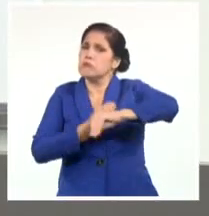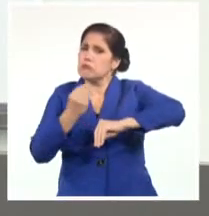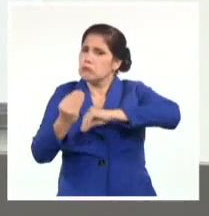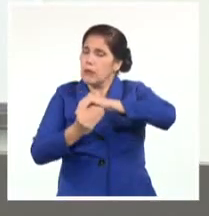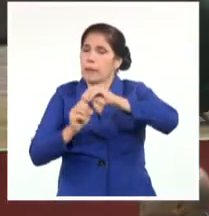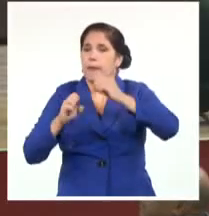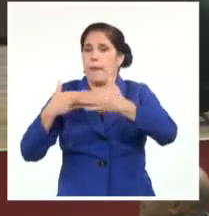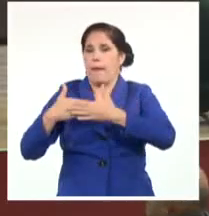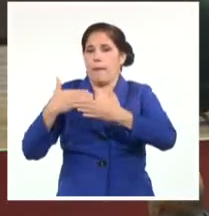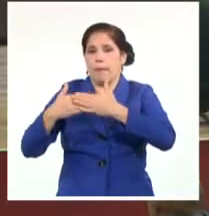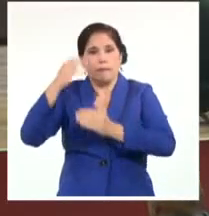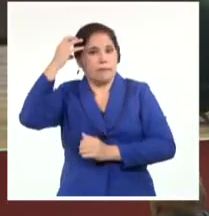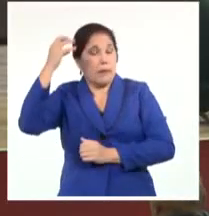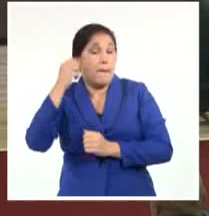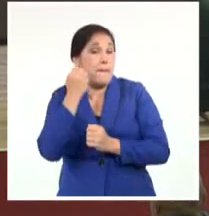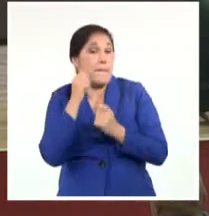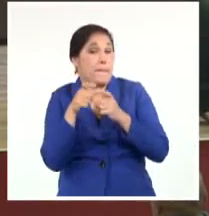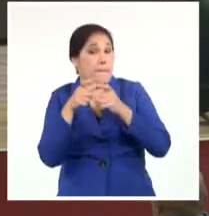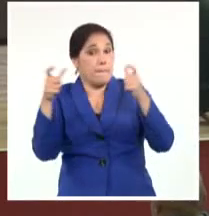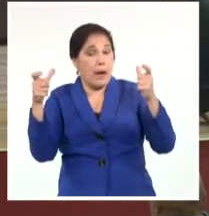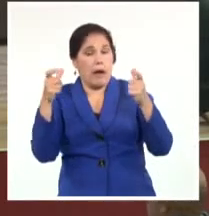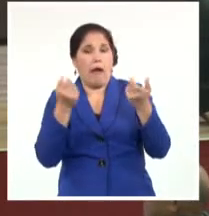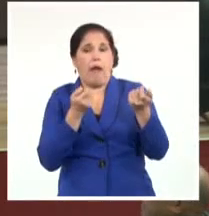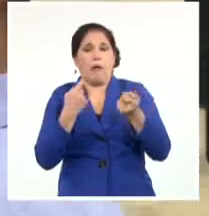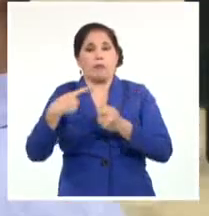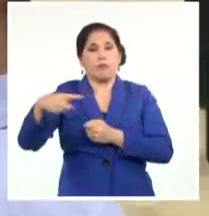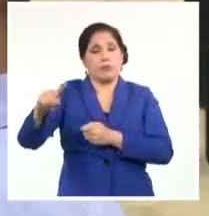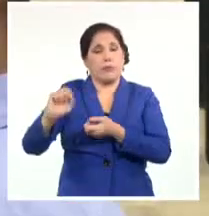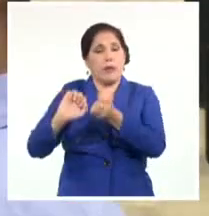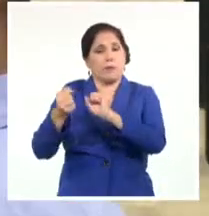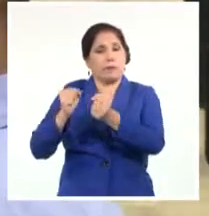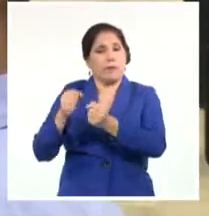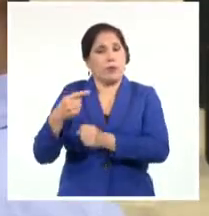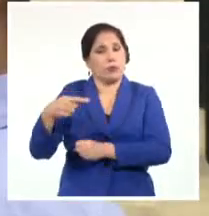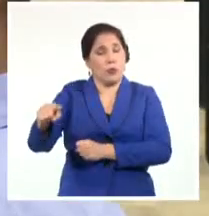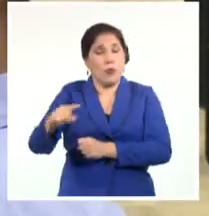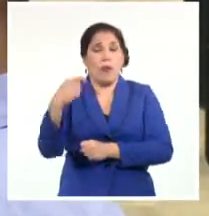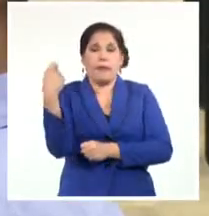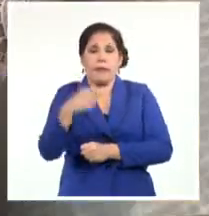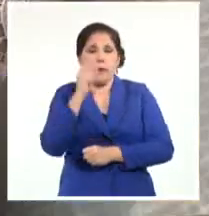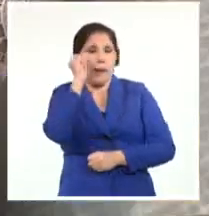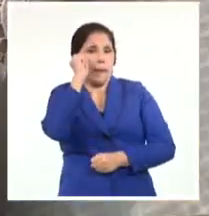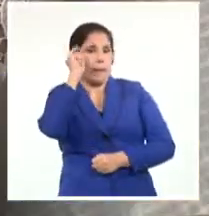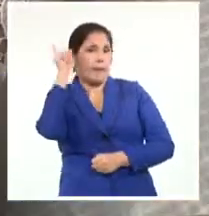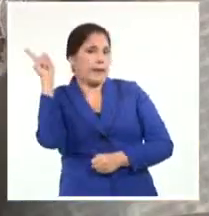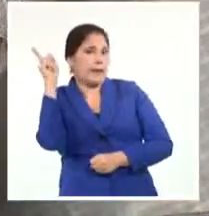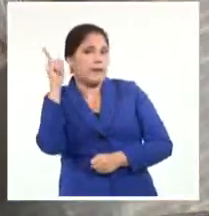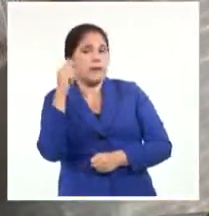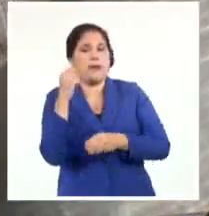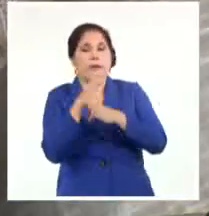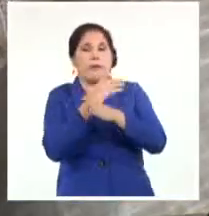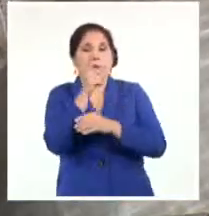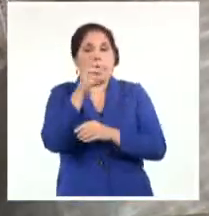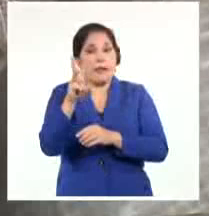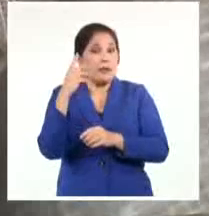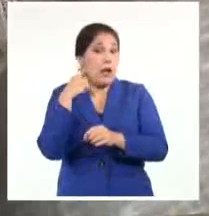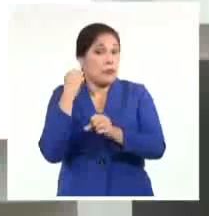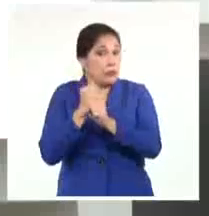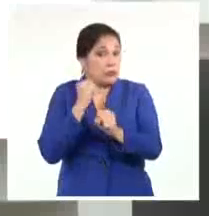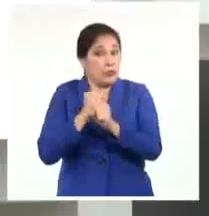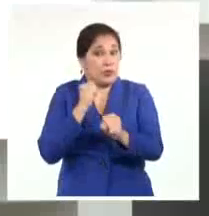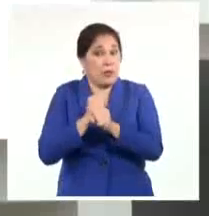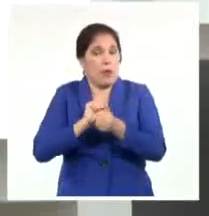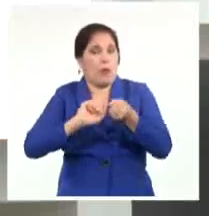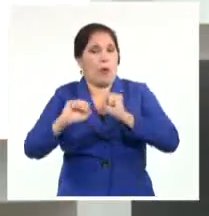sector empresarial y la mayor autonomía de los territorios. También tiene en cuenta la experiencia acumulada en los 13 años de labor de la